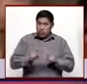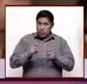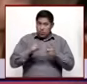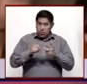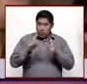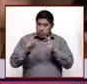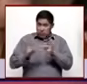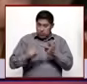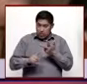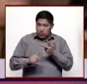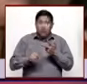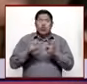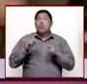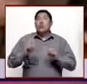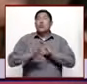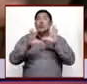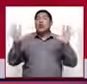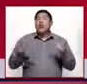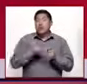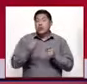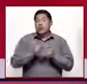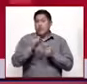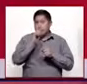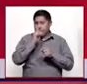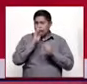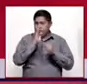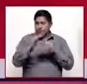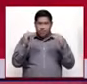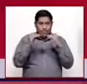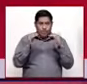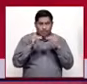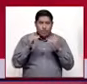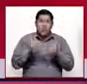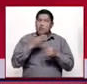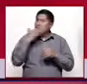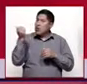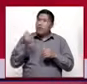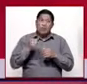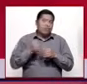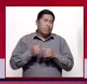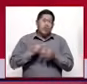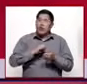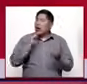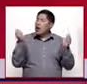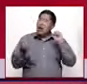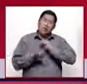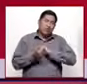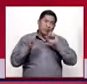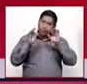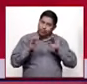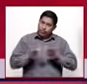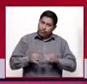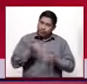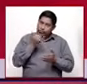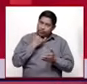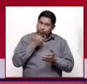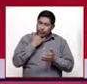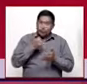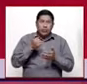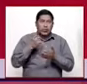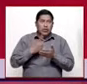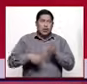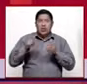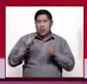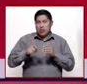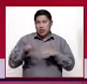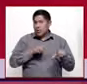los criterios de claridad, precisión e imparcialidad, por lo que se sugiere una nueva redacción tomando en cuenta las observaciones que